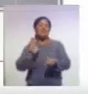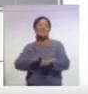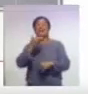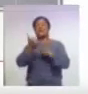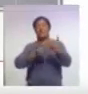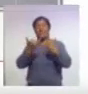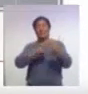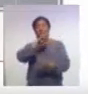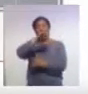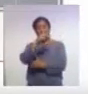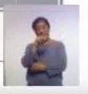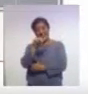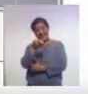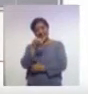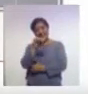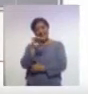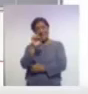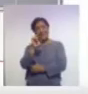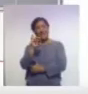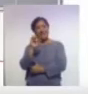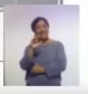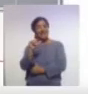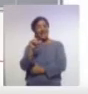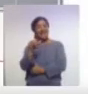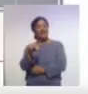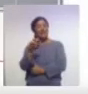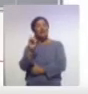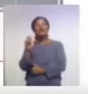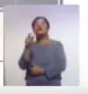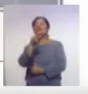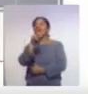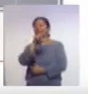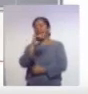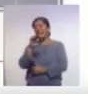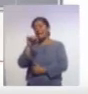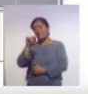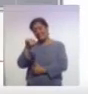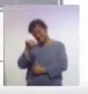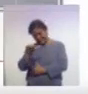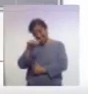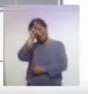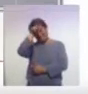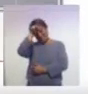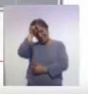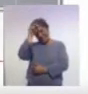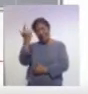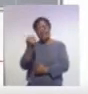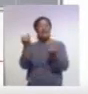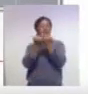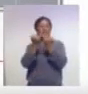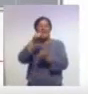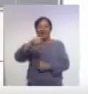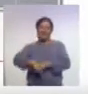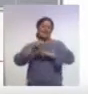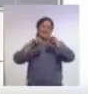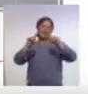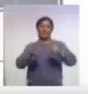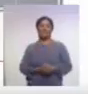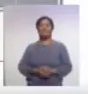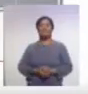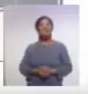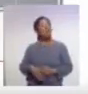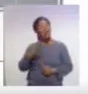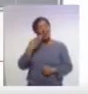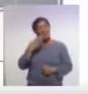Juegos Panamericanos en Lima 2019 y, por supuesto, también de lo que sucede aquí en Tlaxcala. Con muy buenas noticias. Claro que sí, muy buenas